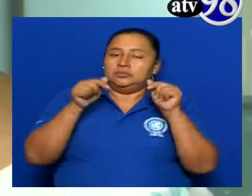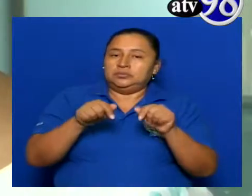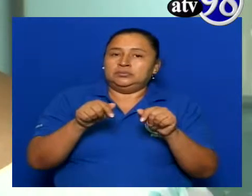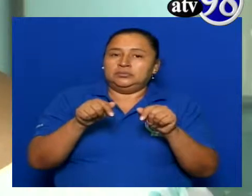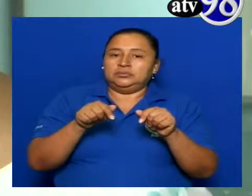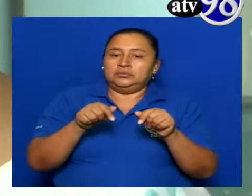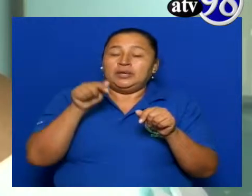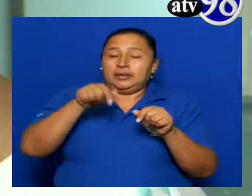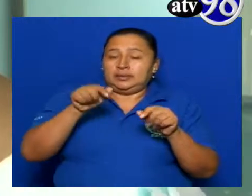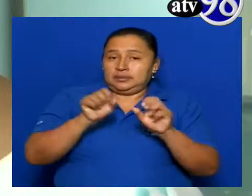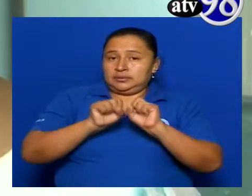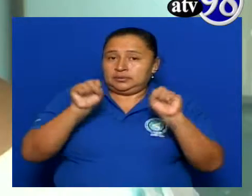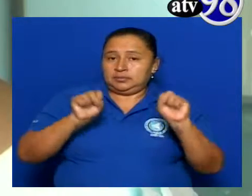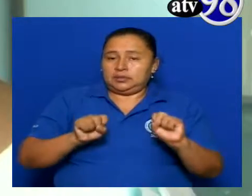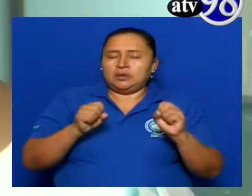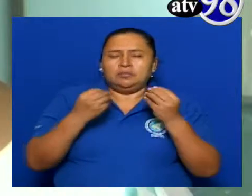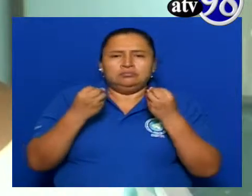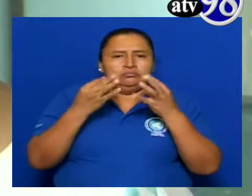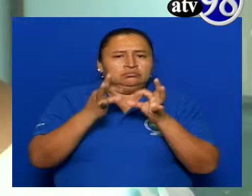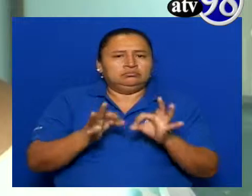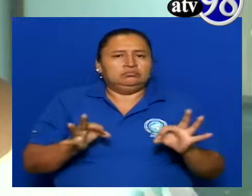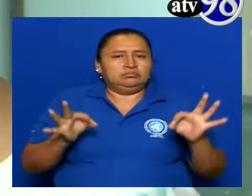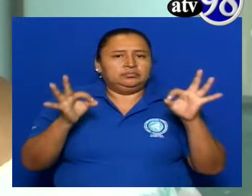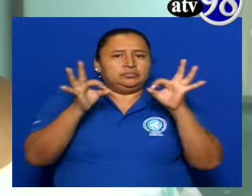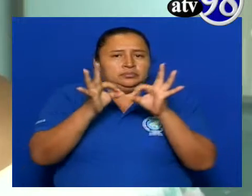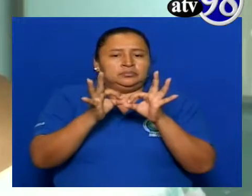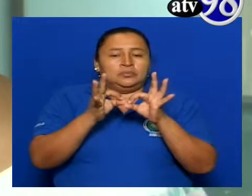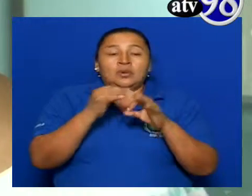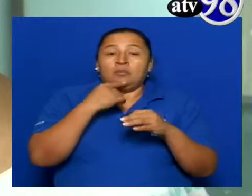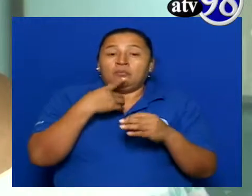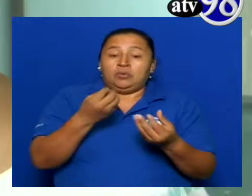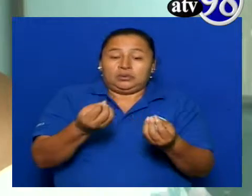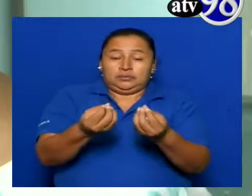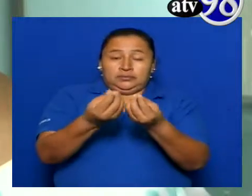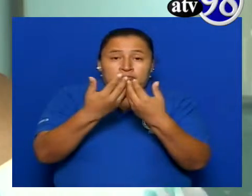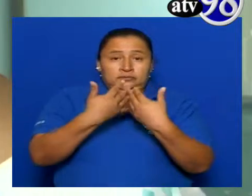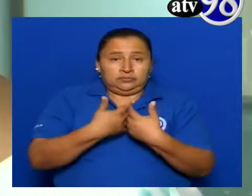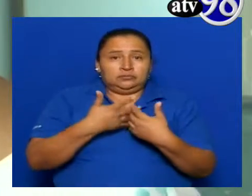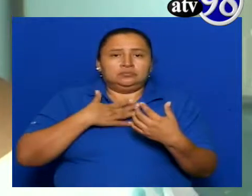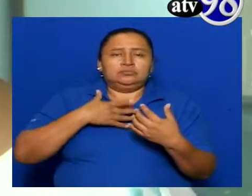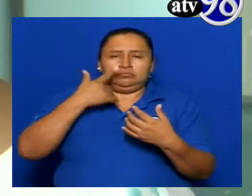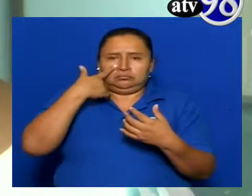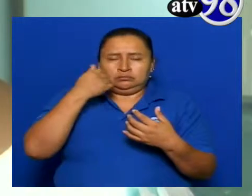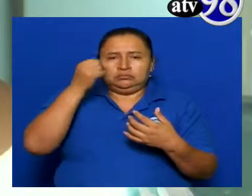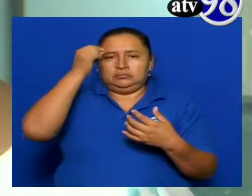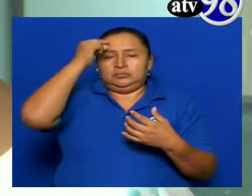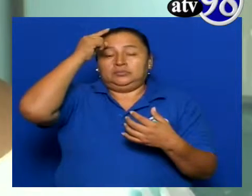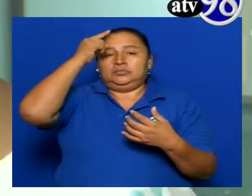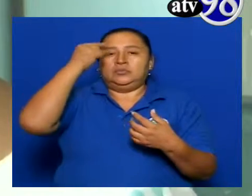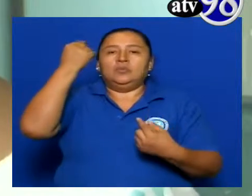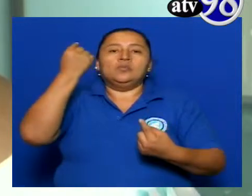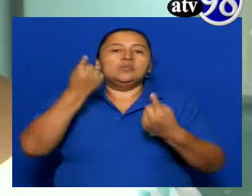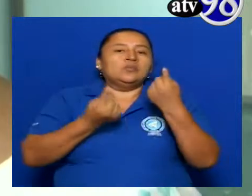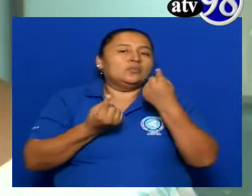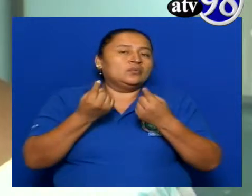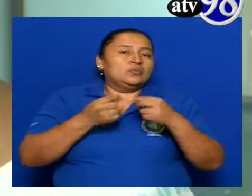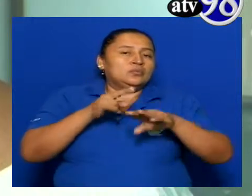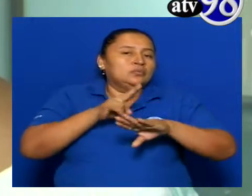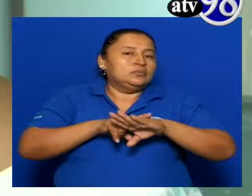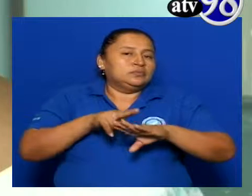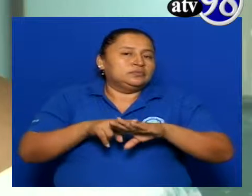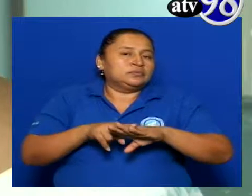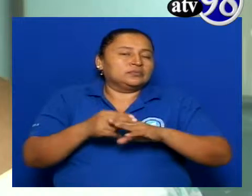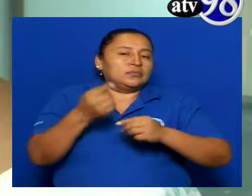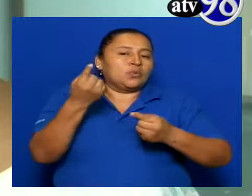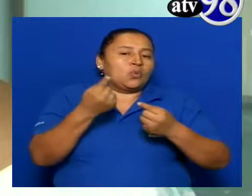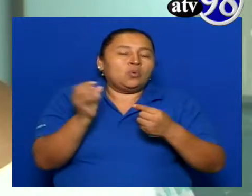este seminario sumamente importante porque nos está dando a conocer cuáles son las normas o más bien cuáles son